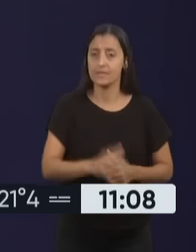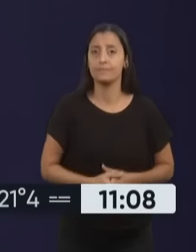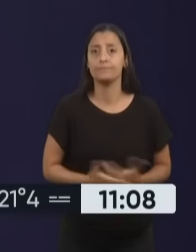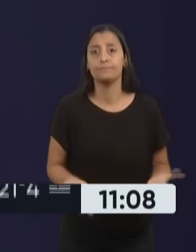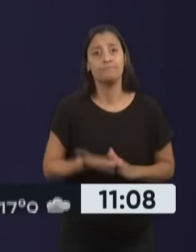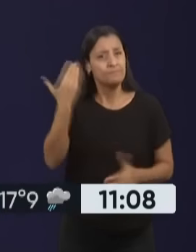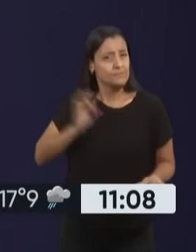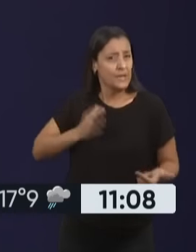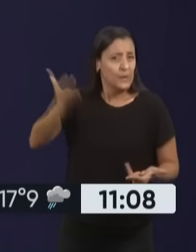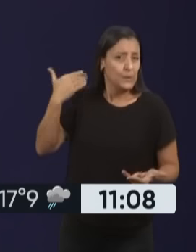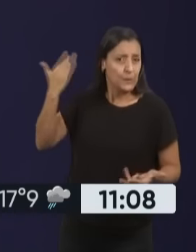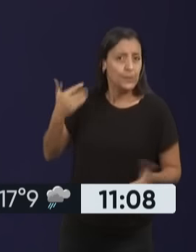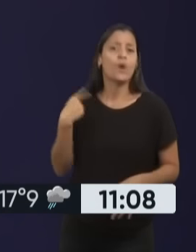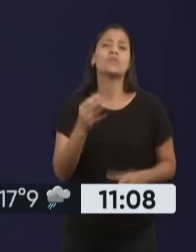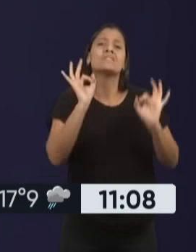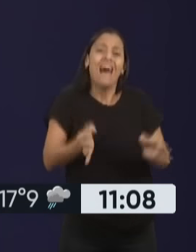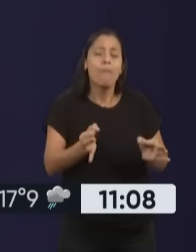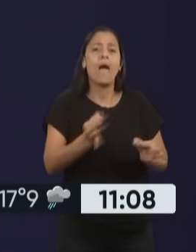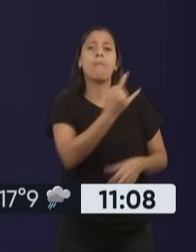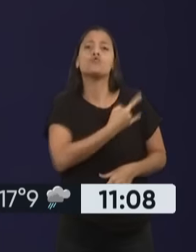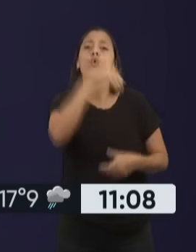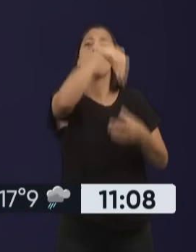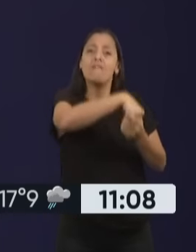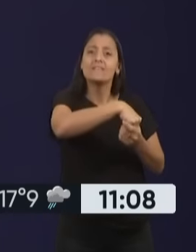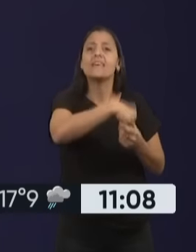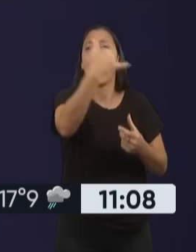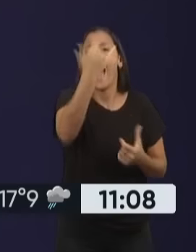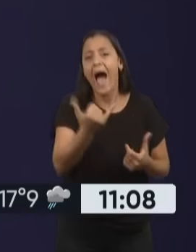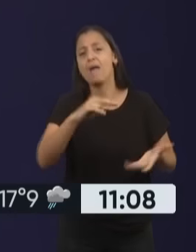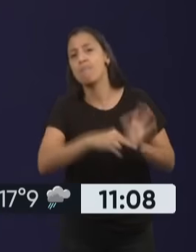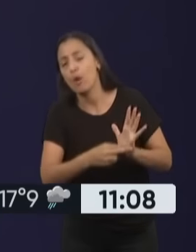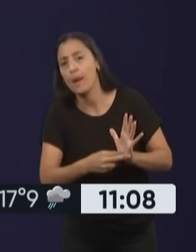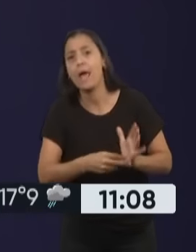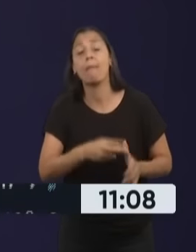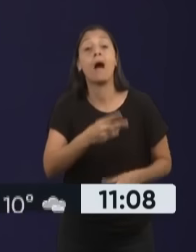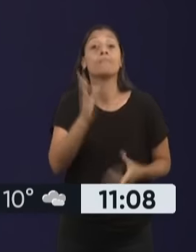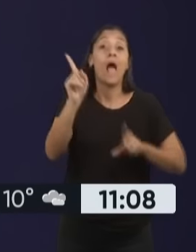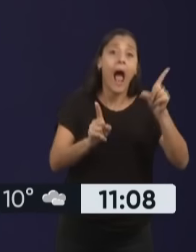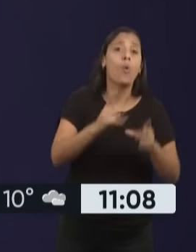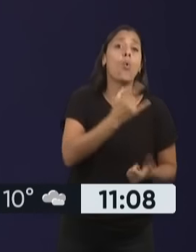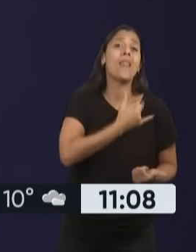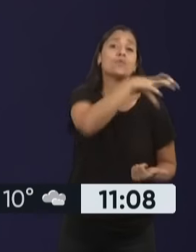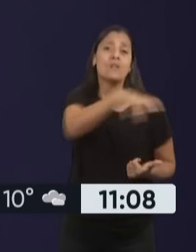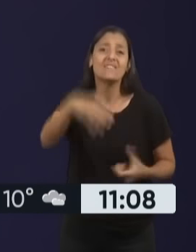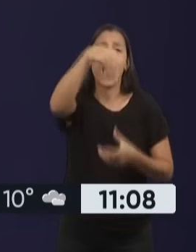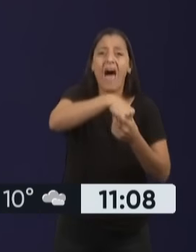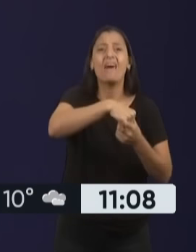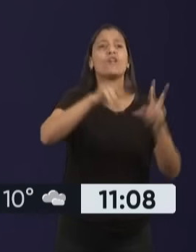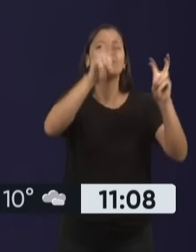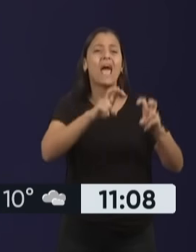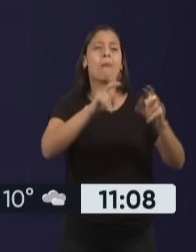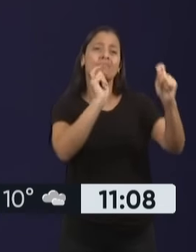hace décadas Por supuesto que entendemos que la universidad funciona con severos problemas las facultades están en malas condiciones edilicias muchas de